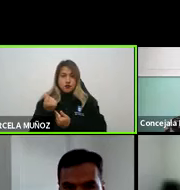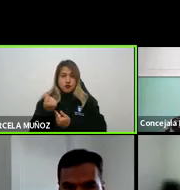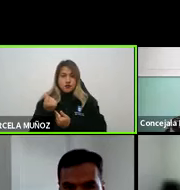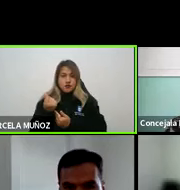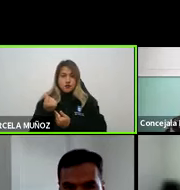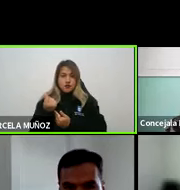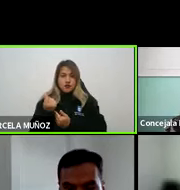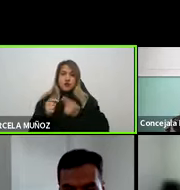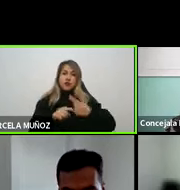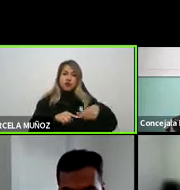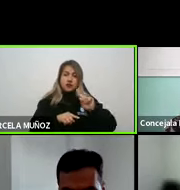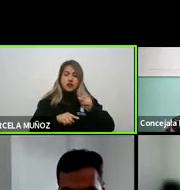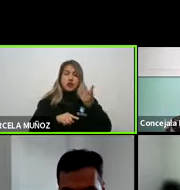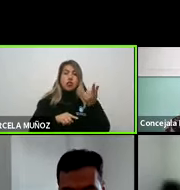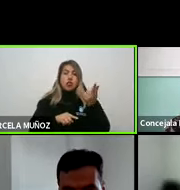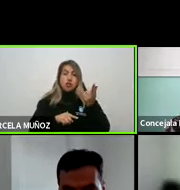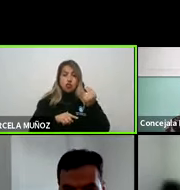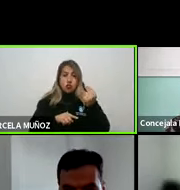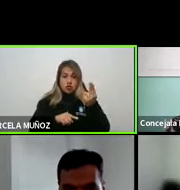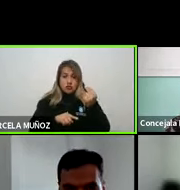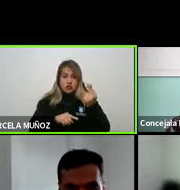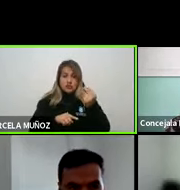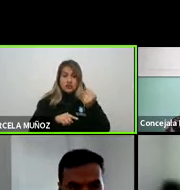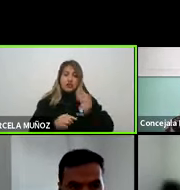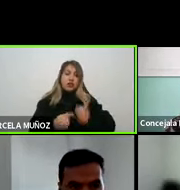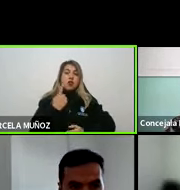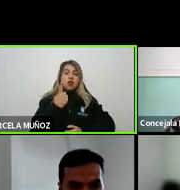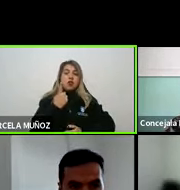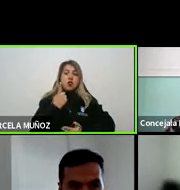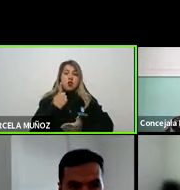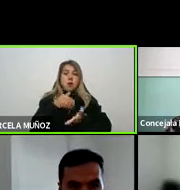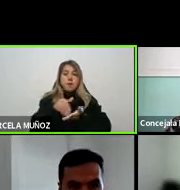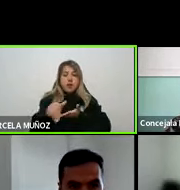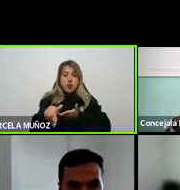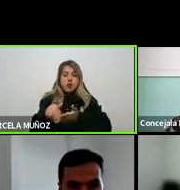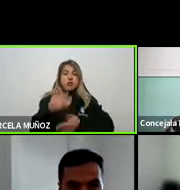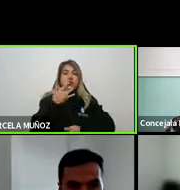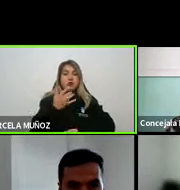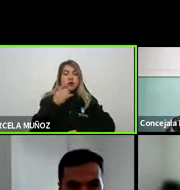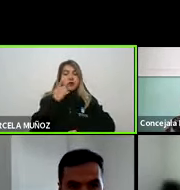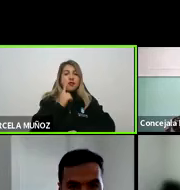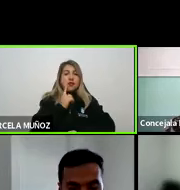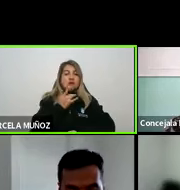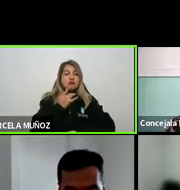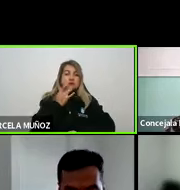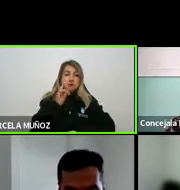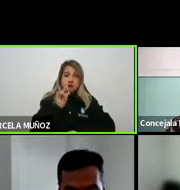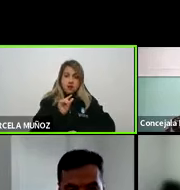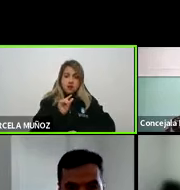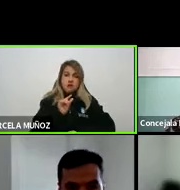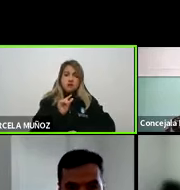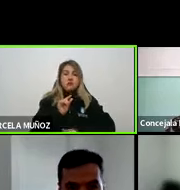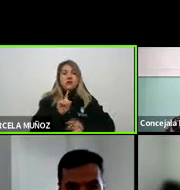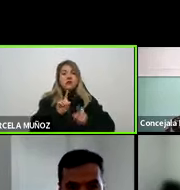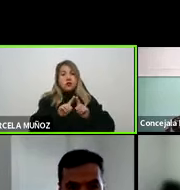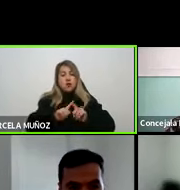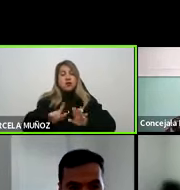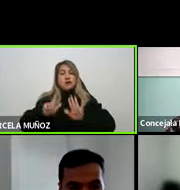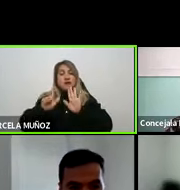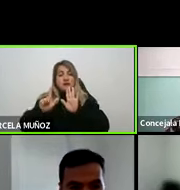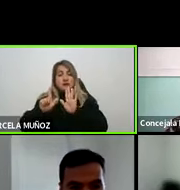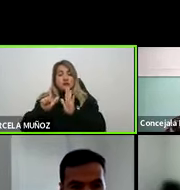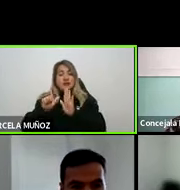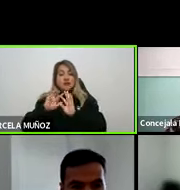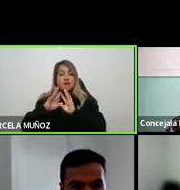las 12 restantes sería 1 millón de pesos porque el daño fue menor. Pero hay 7 familias que la